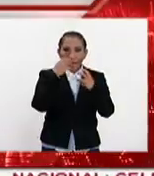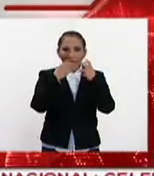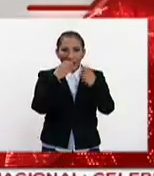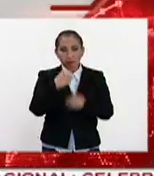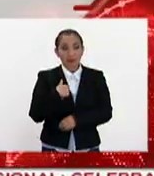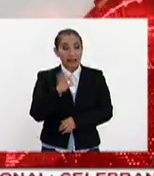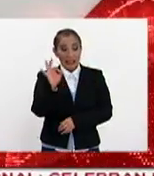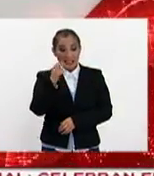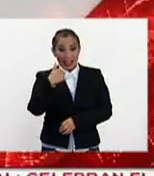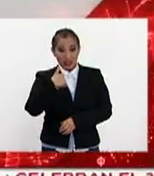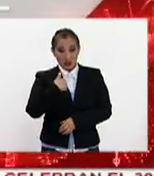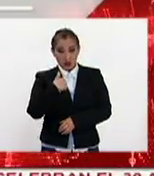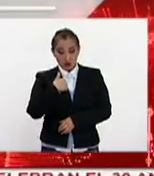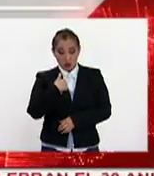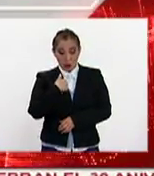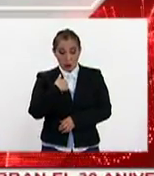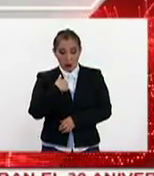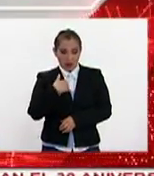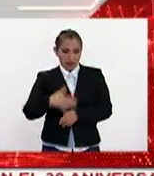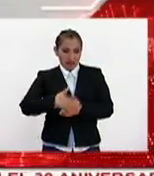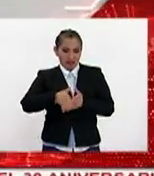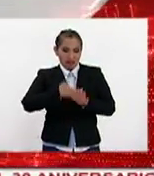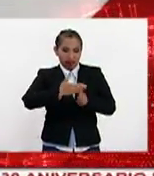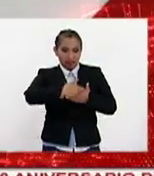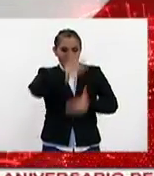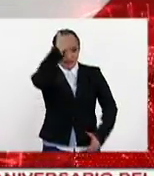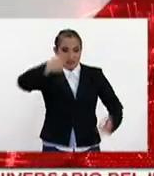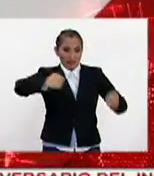yo hubiese construido el muro